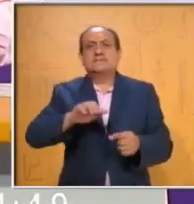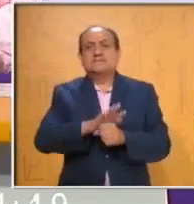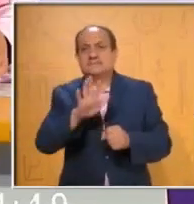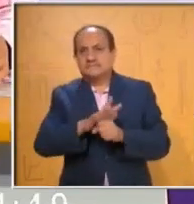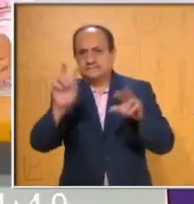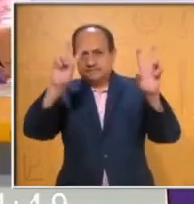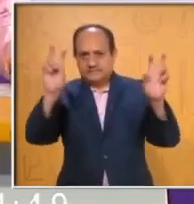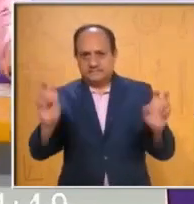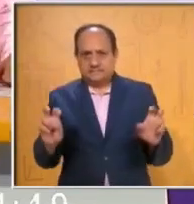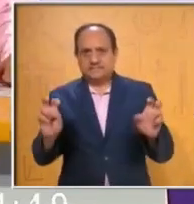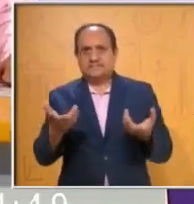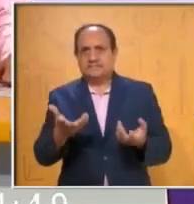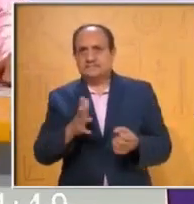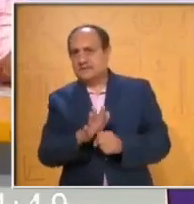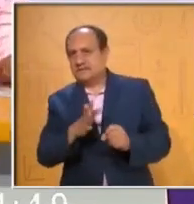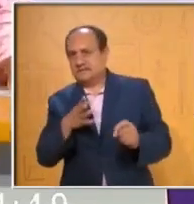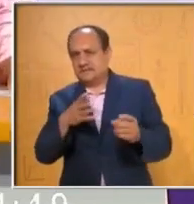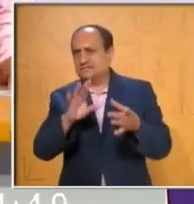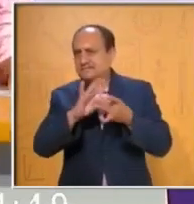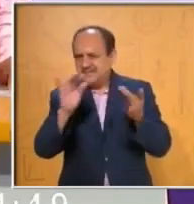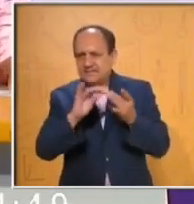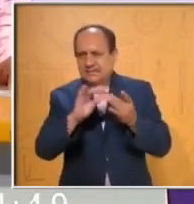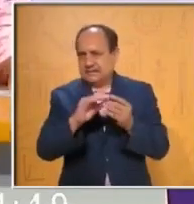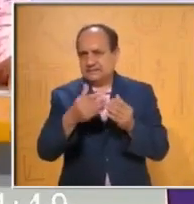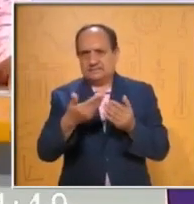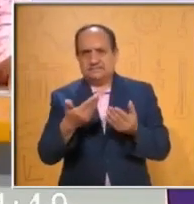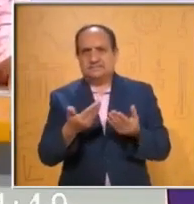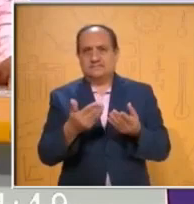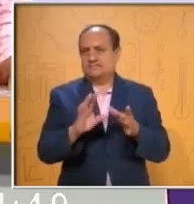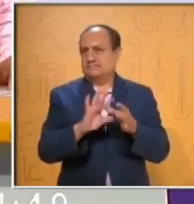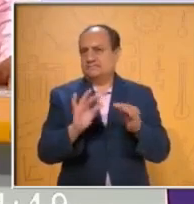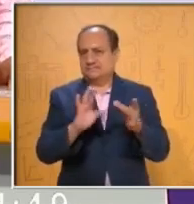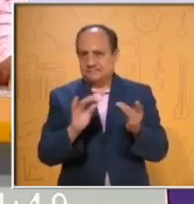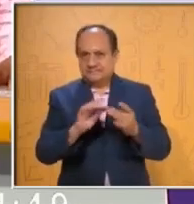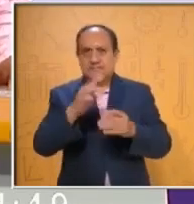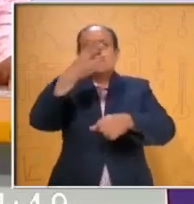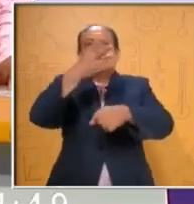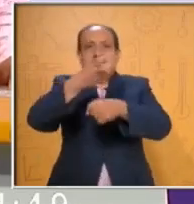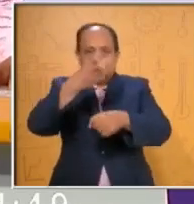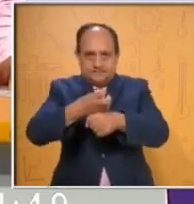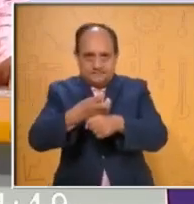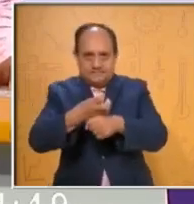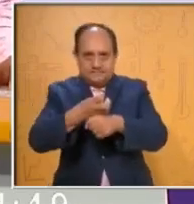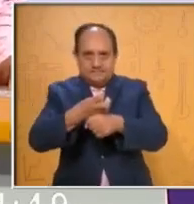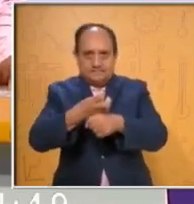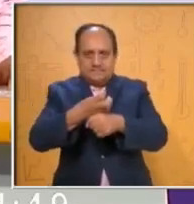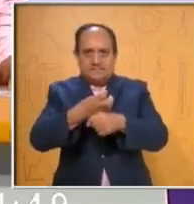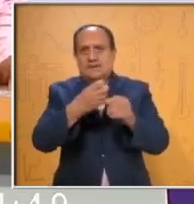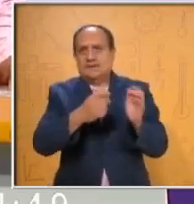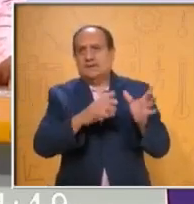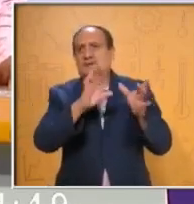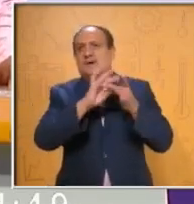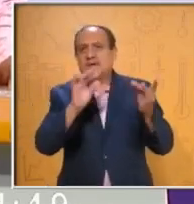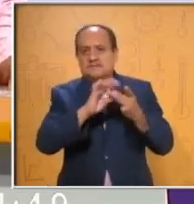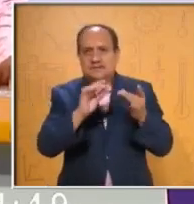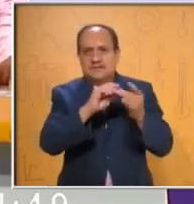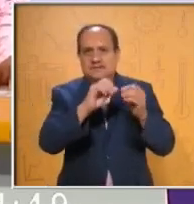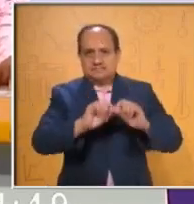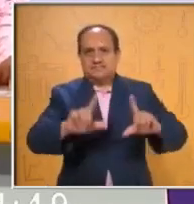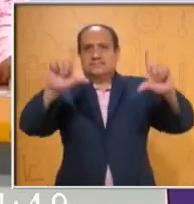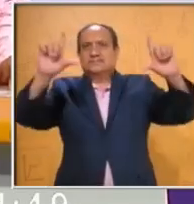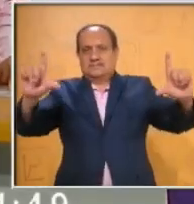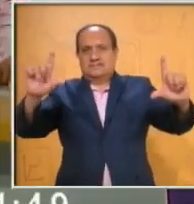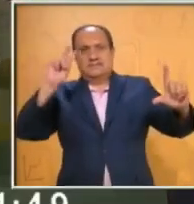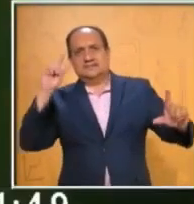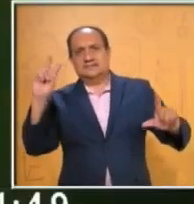después de esta introducción? Perfecto, muy bien. Para tercer grado, lo que vas a aprender el día de hoy, si me apoyan ahí en pantalla, para que